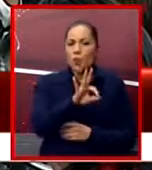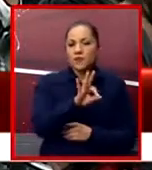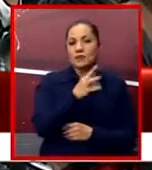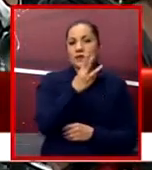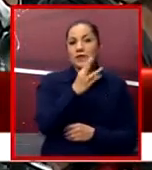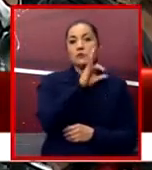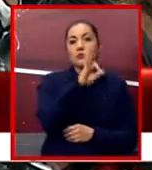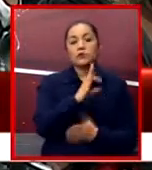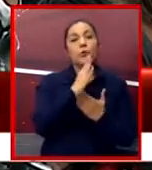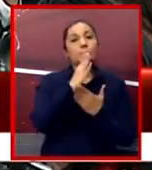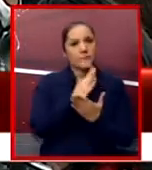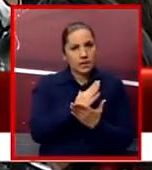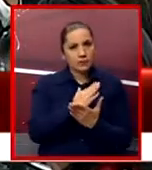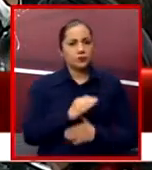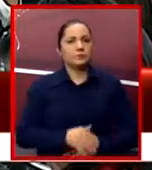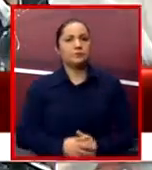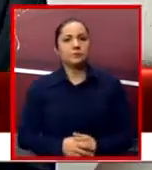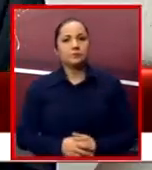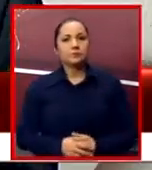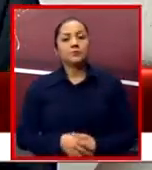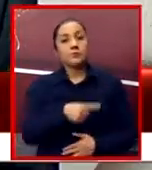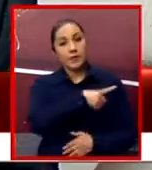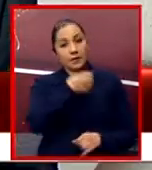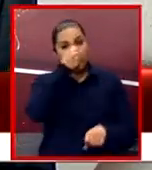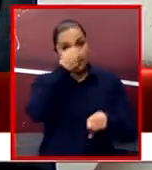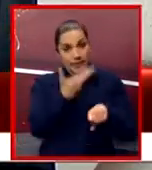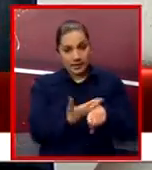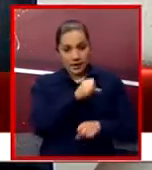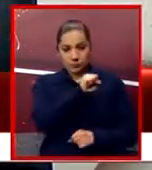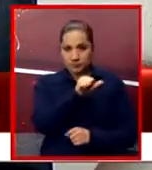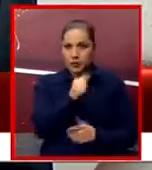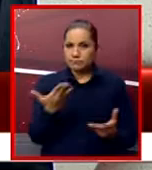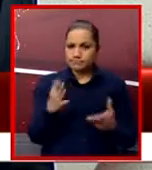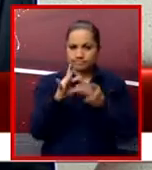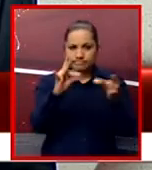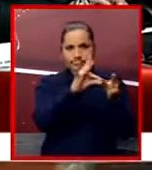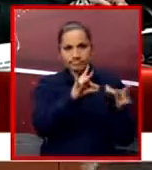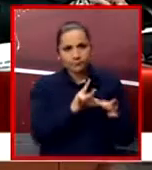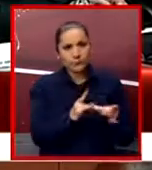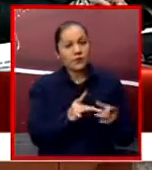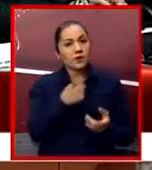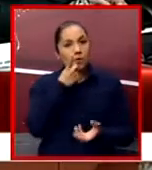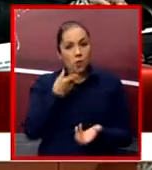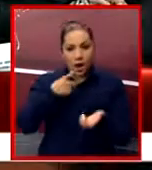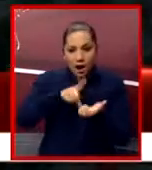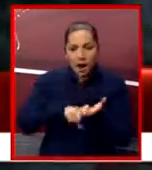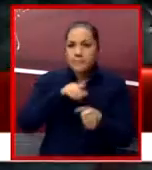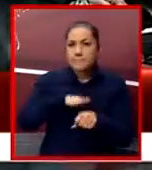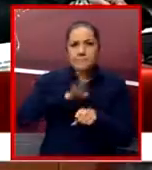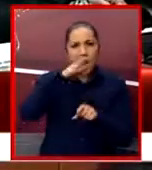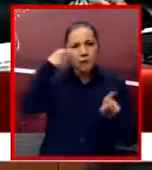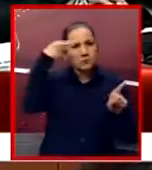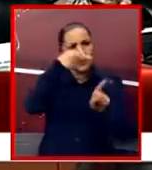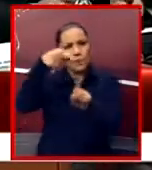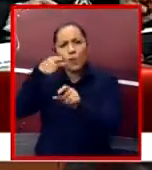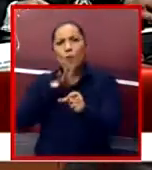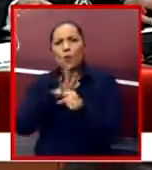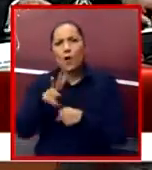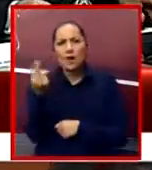43% menos. Bueno, finalmente el secretario de Salud reconoció las labores en donde existen los mayores retos para la dependencia